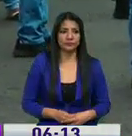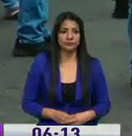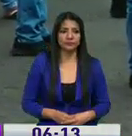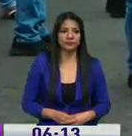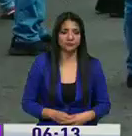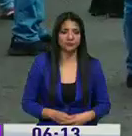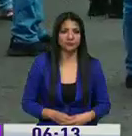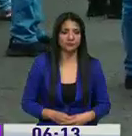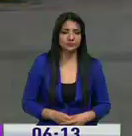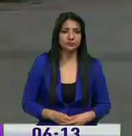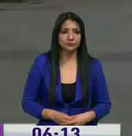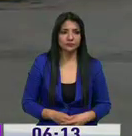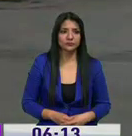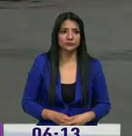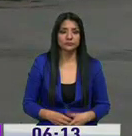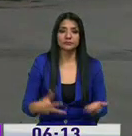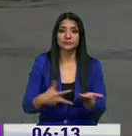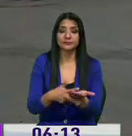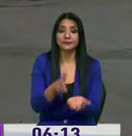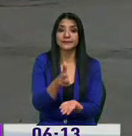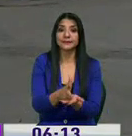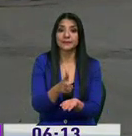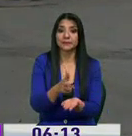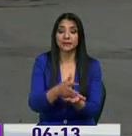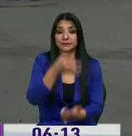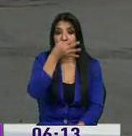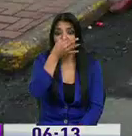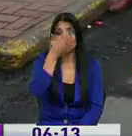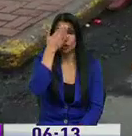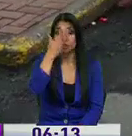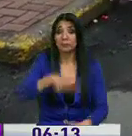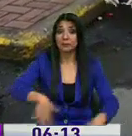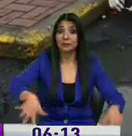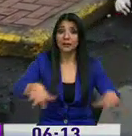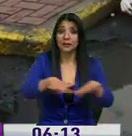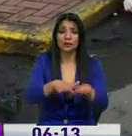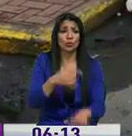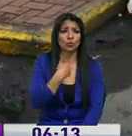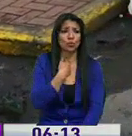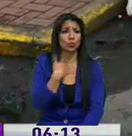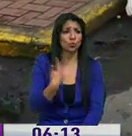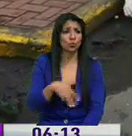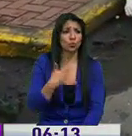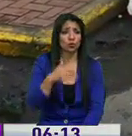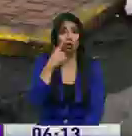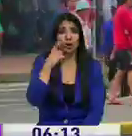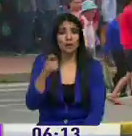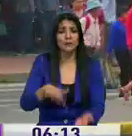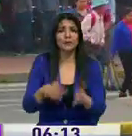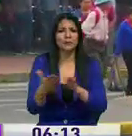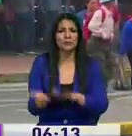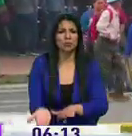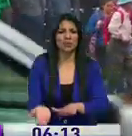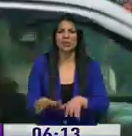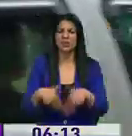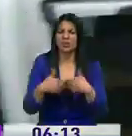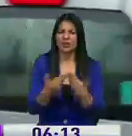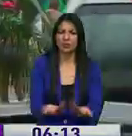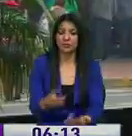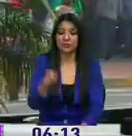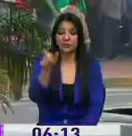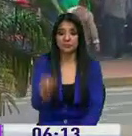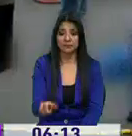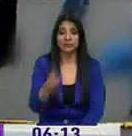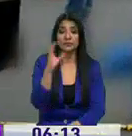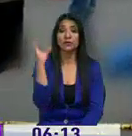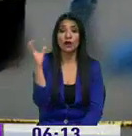los ángeles de partida de la terminal terrestre de santo domingo se convirtieron en el escenario de un crimen internacional allí un ciudadano colombiano